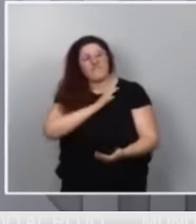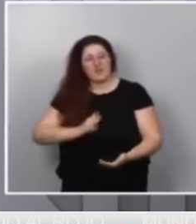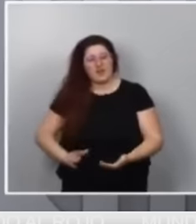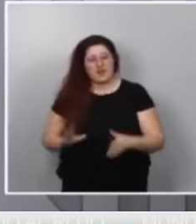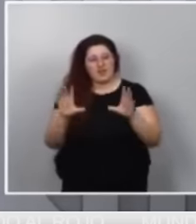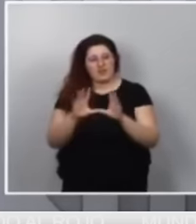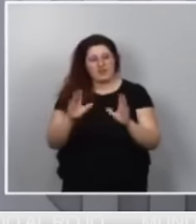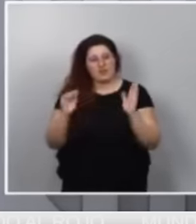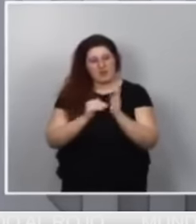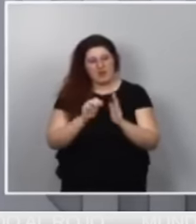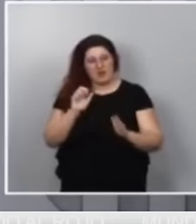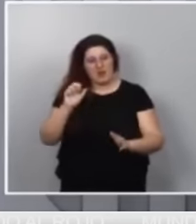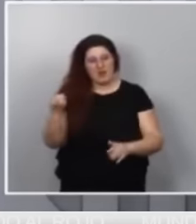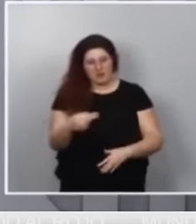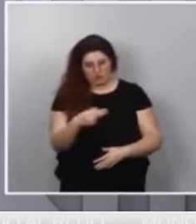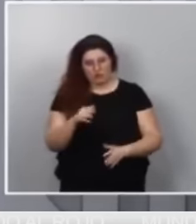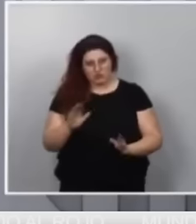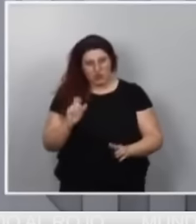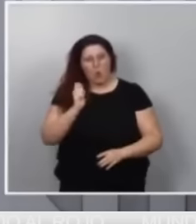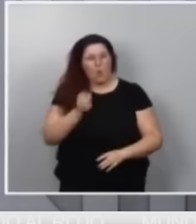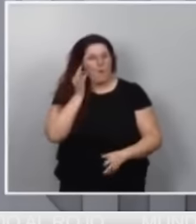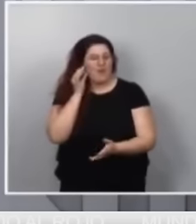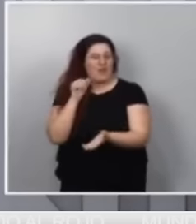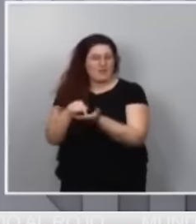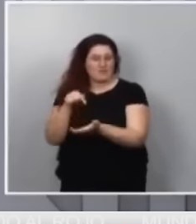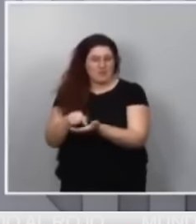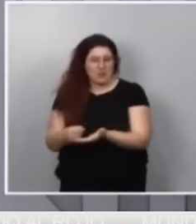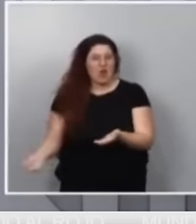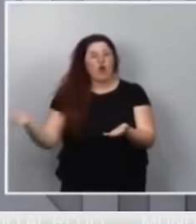Pero otra vez, manos limpias.